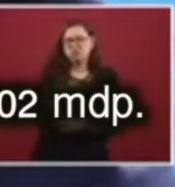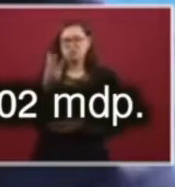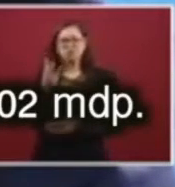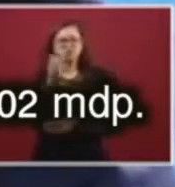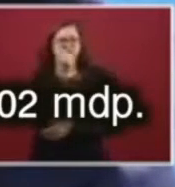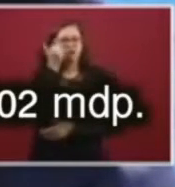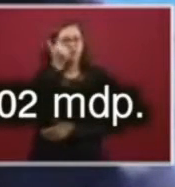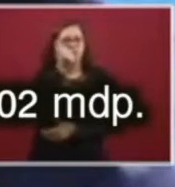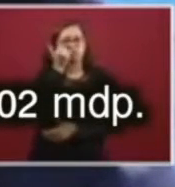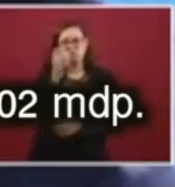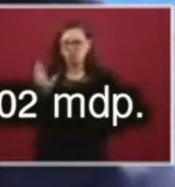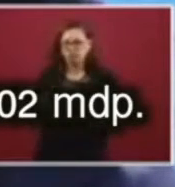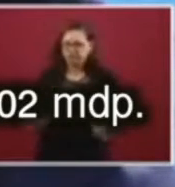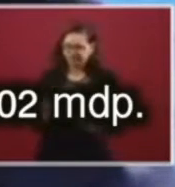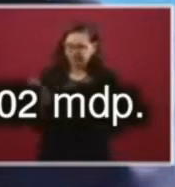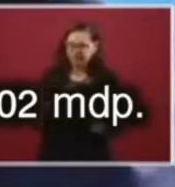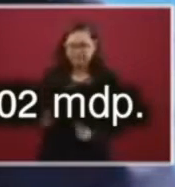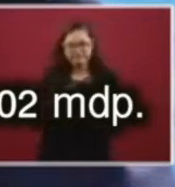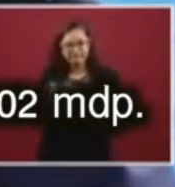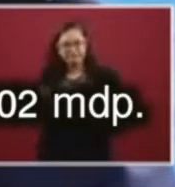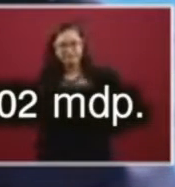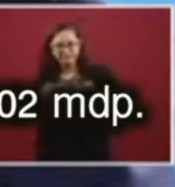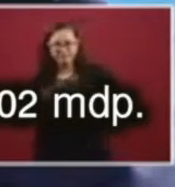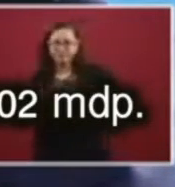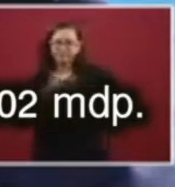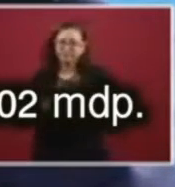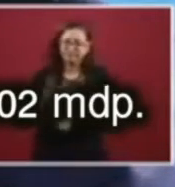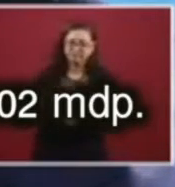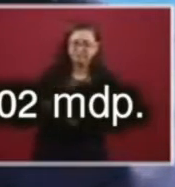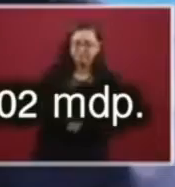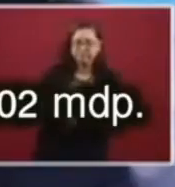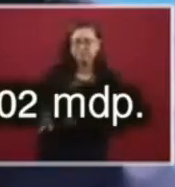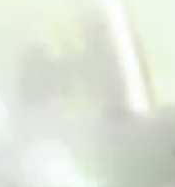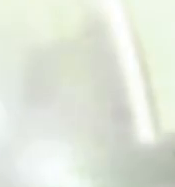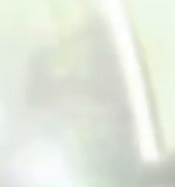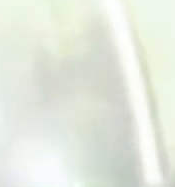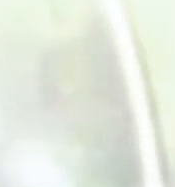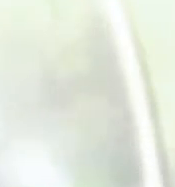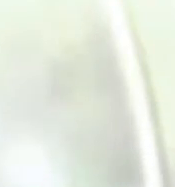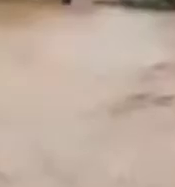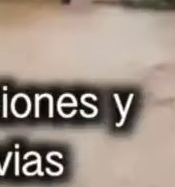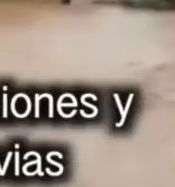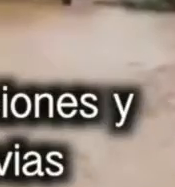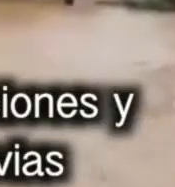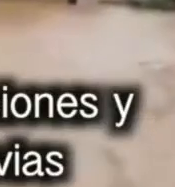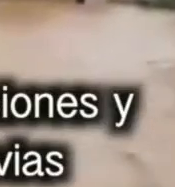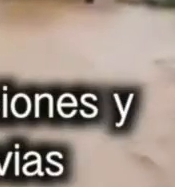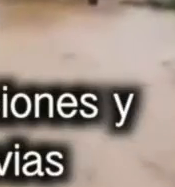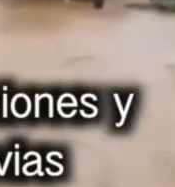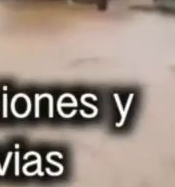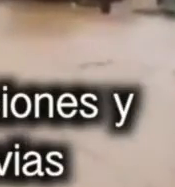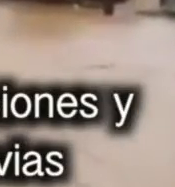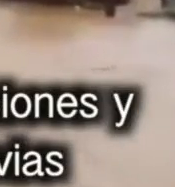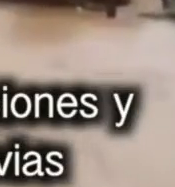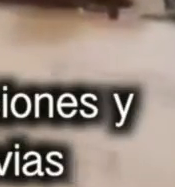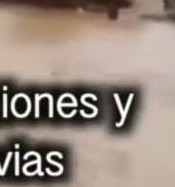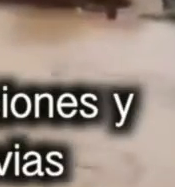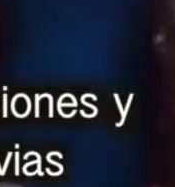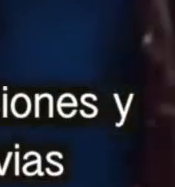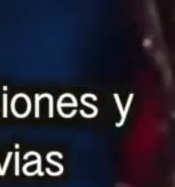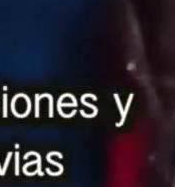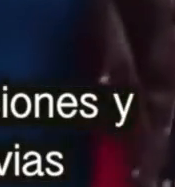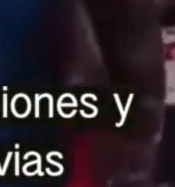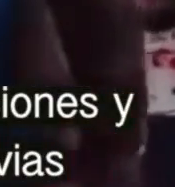empresario chino-mexicano Shenli Yegon por 102 millones de pesos. Cientos de personas han muerto